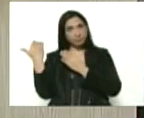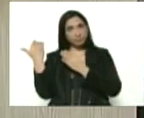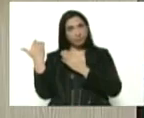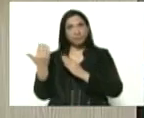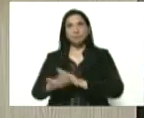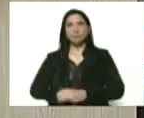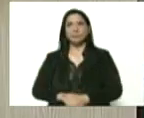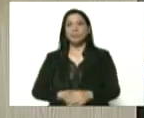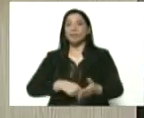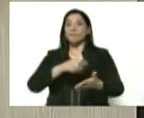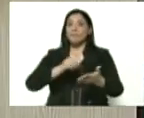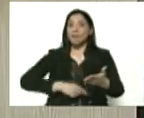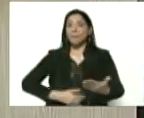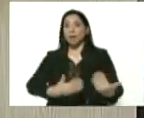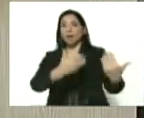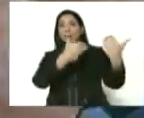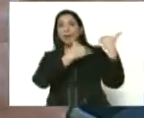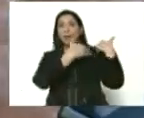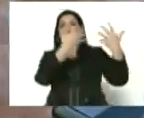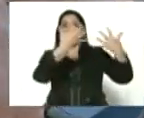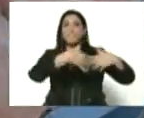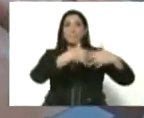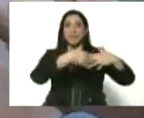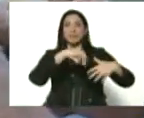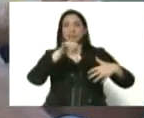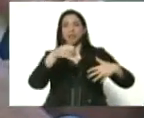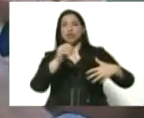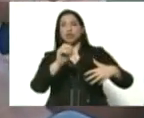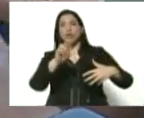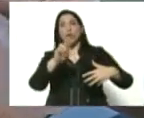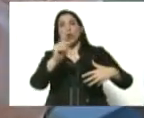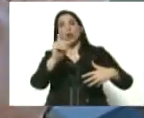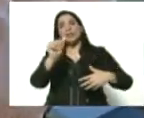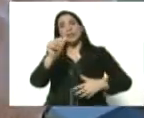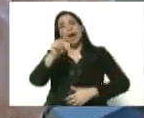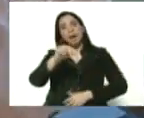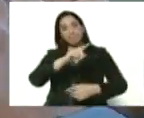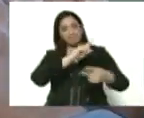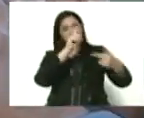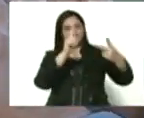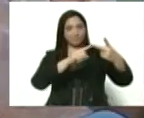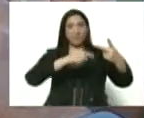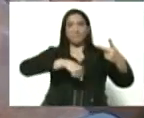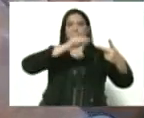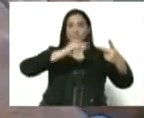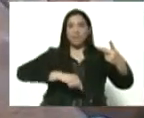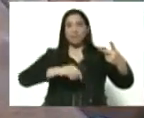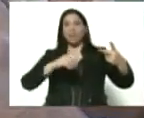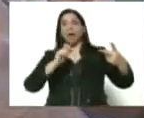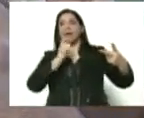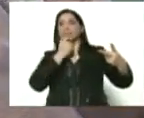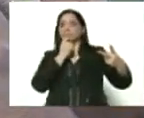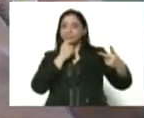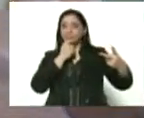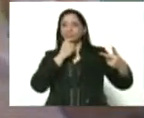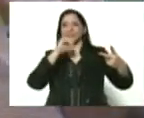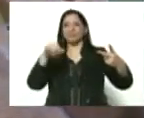Lo firma el dueño de Silvercorp, Jordan Gudró, lo firma Open English, Juan Guaidó,